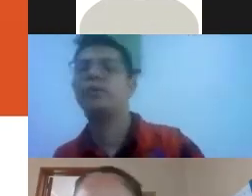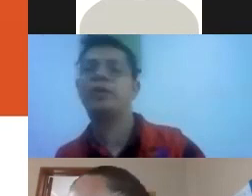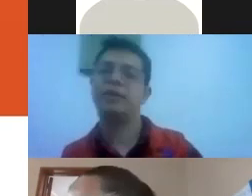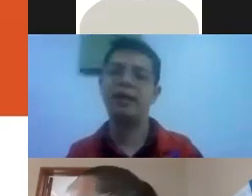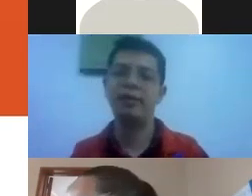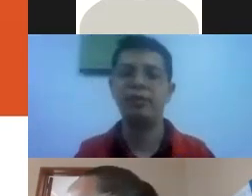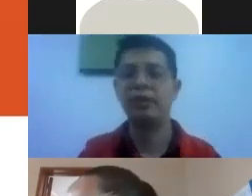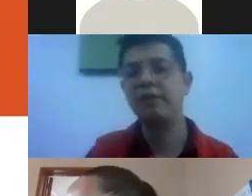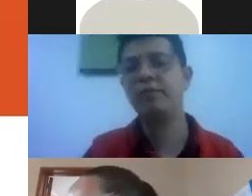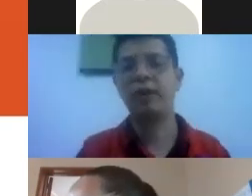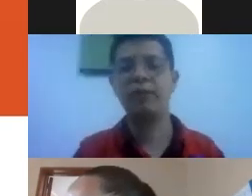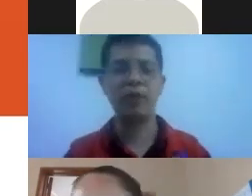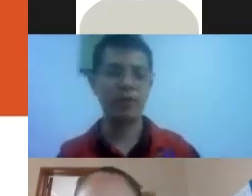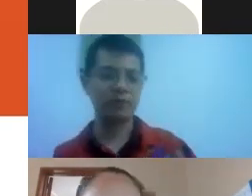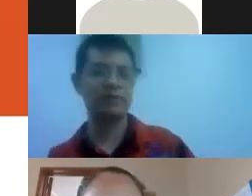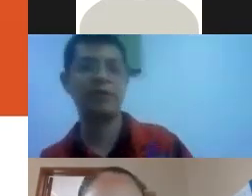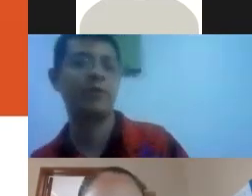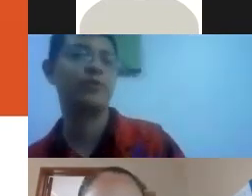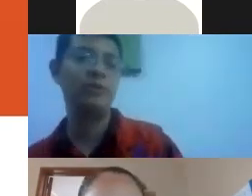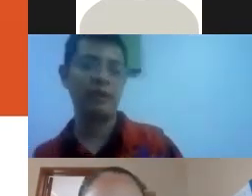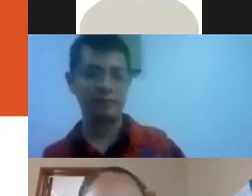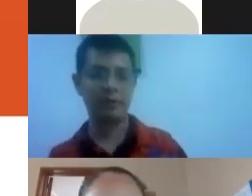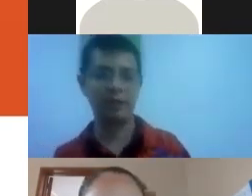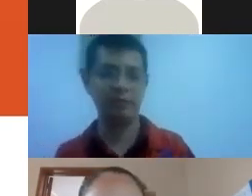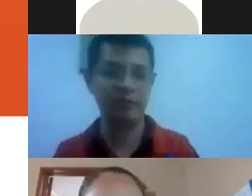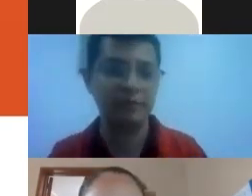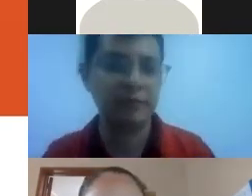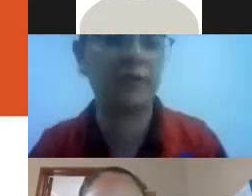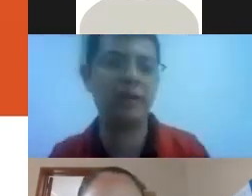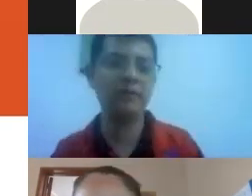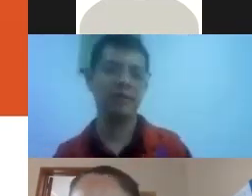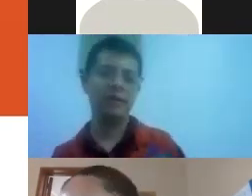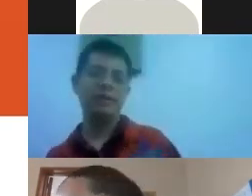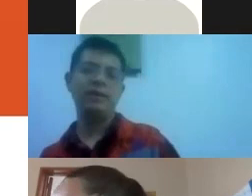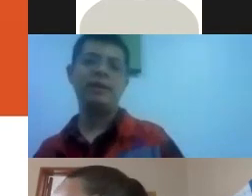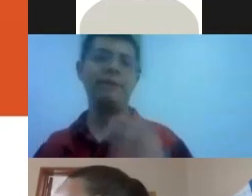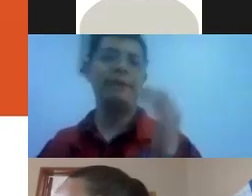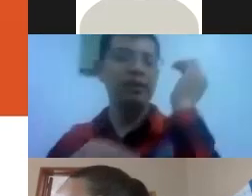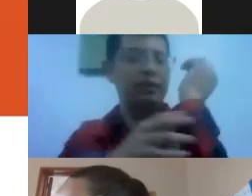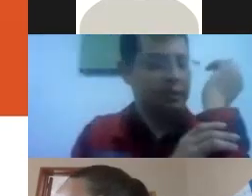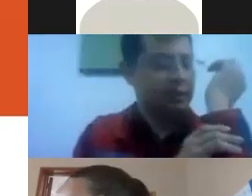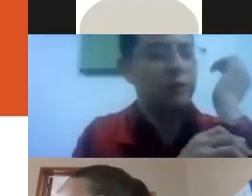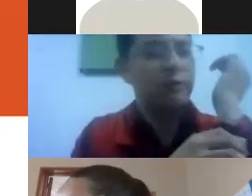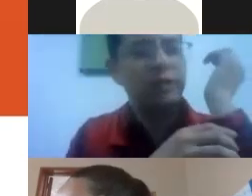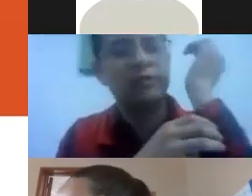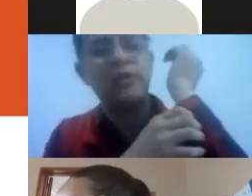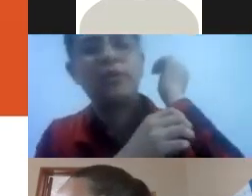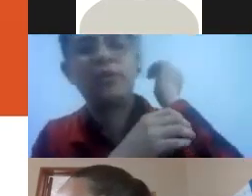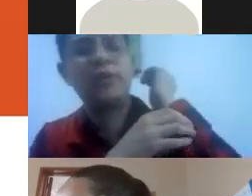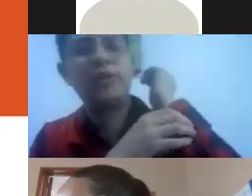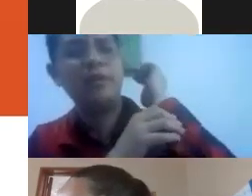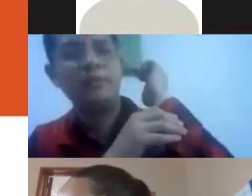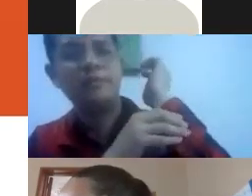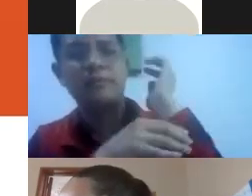primero, segundo, tercer grado. ¿Por qué? Porque a lo mejor fue una sustancia corrosiva, por ejemplo. ¿Ok? Que fue carcomiendo, destruyendo